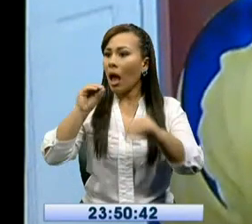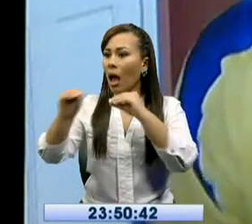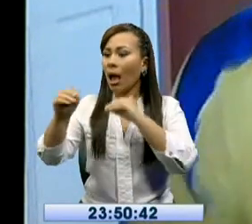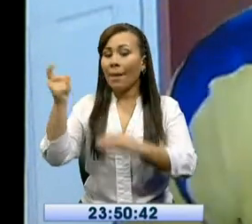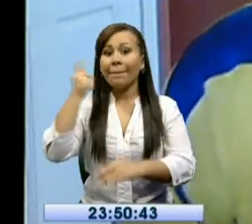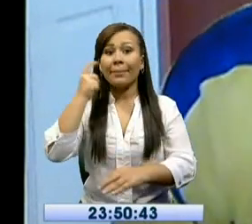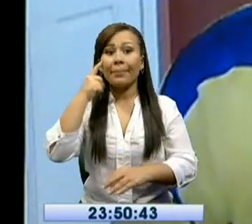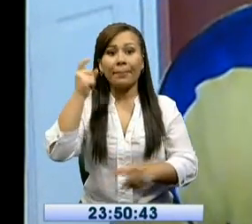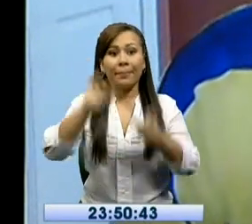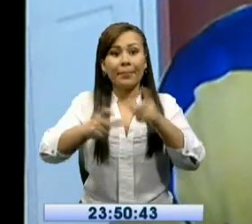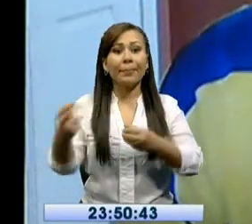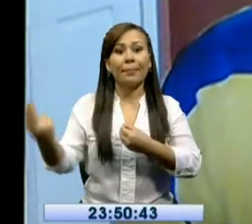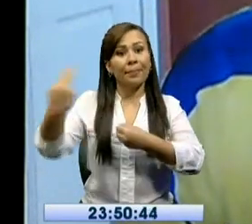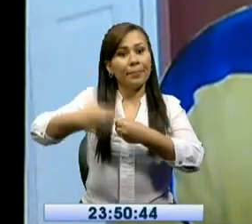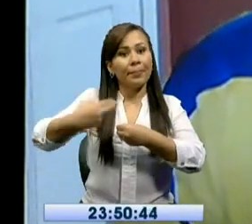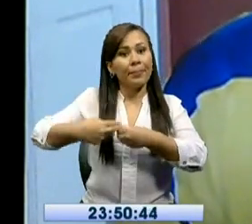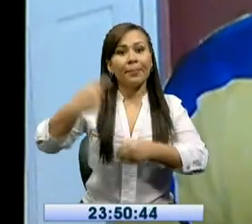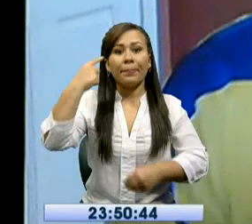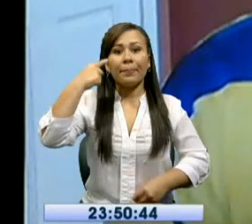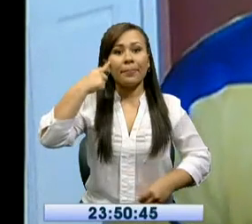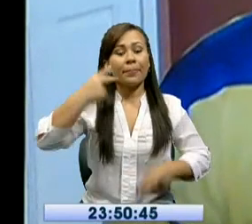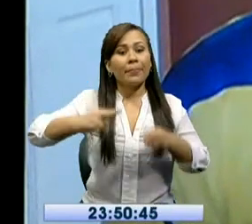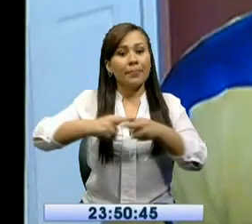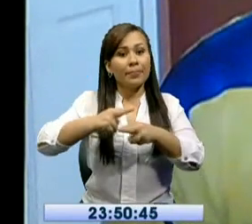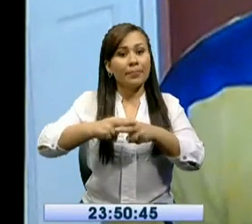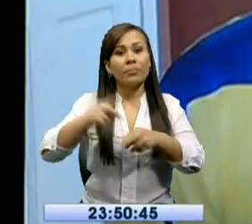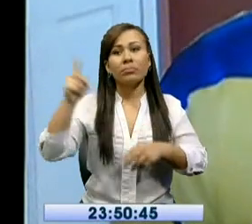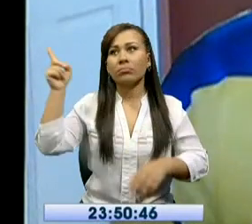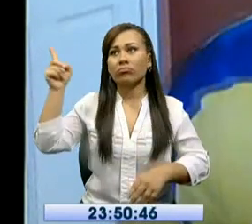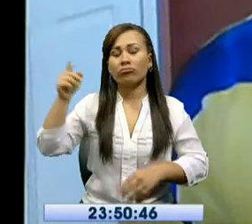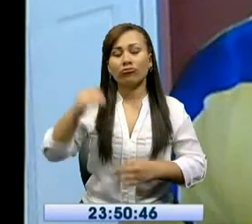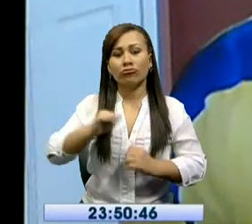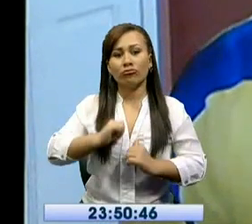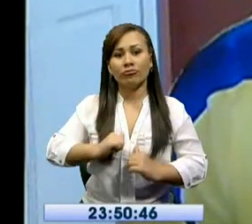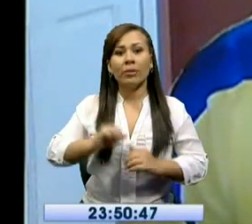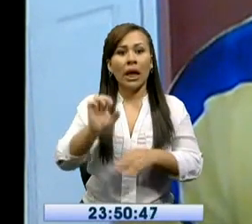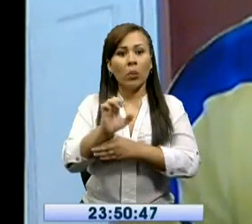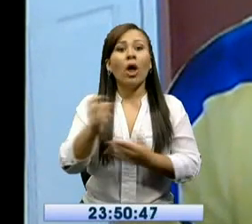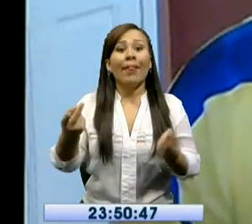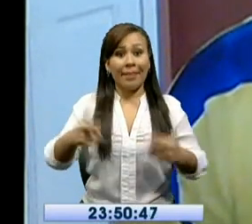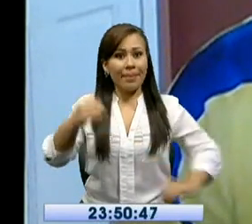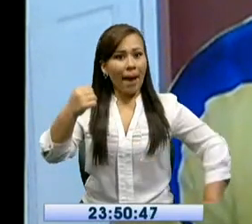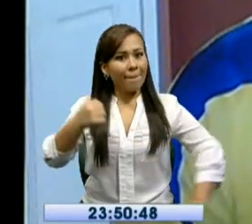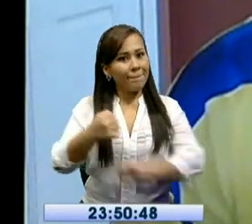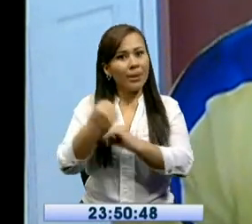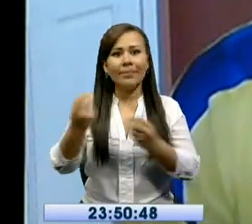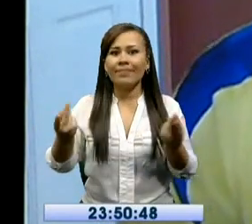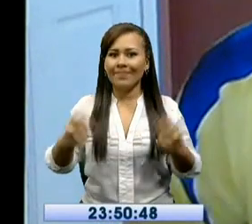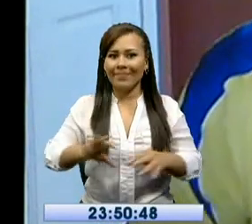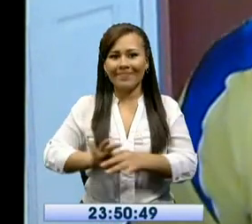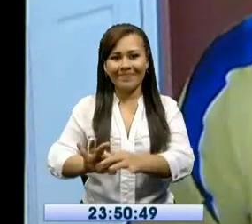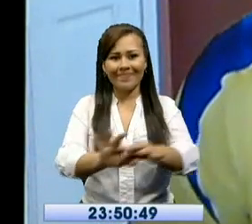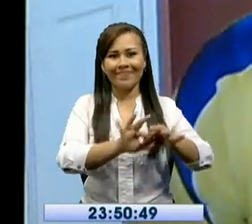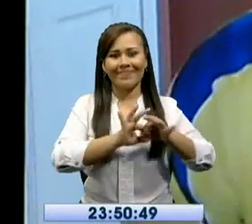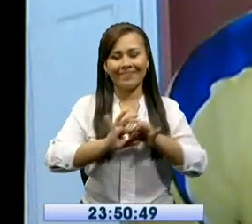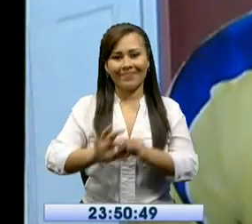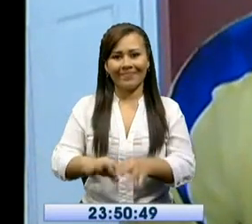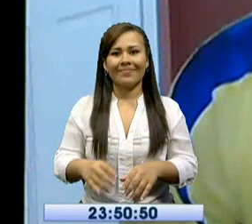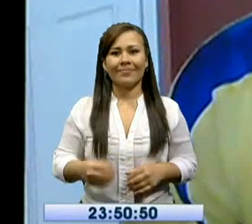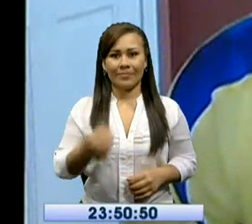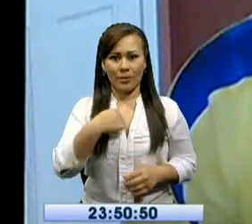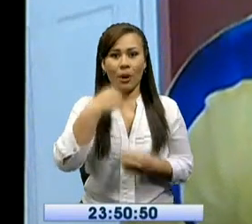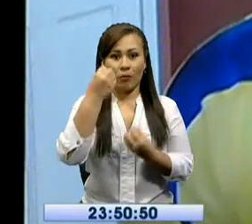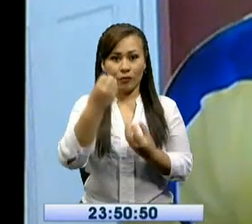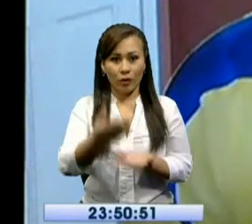personas también para que hagan conciencia de lo ocurrido y se sumen a esta labor solidaria que, como les dije,